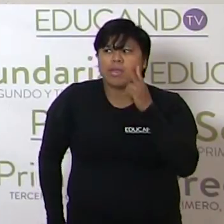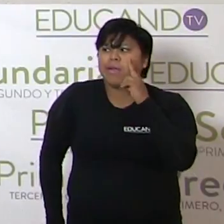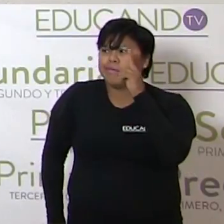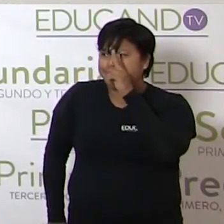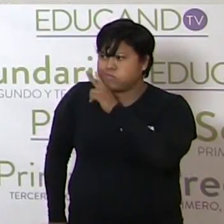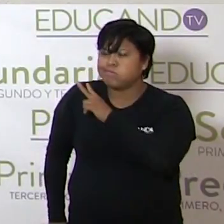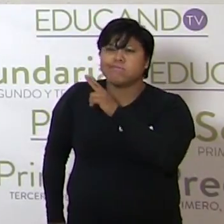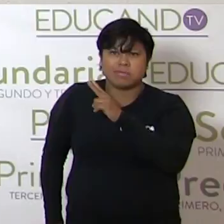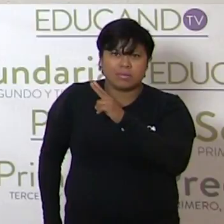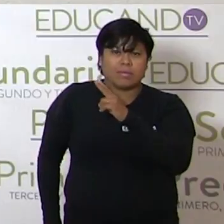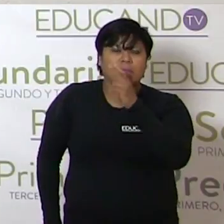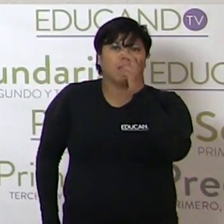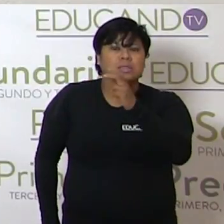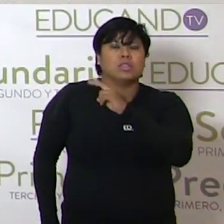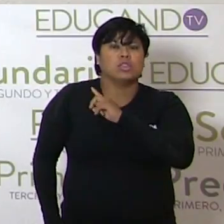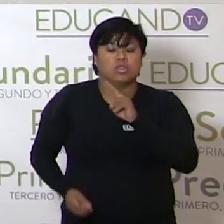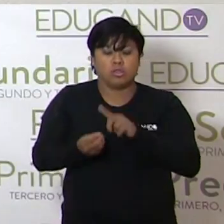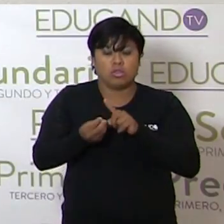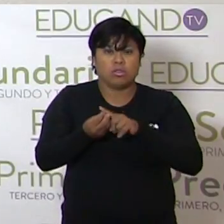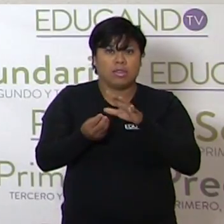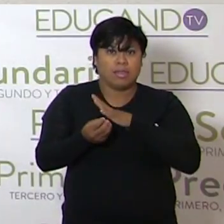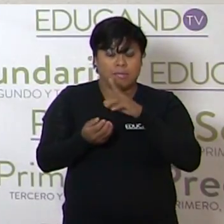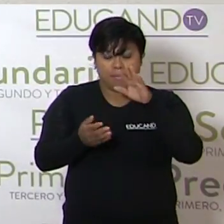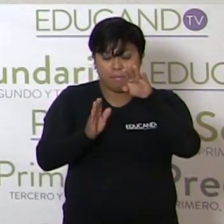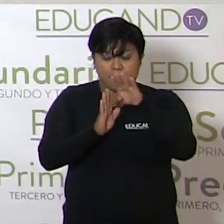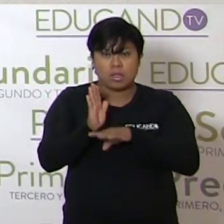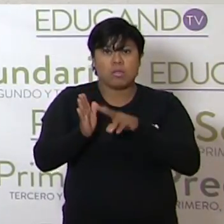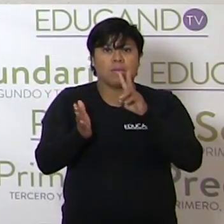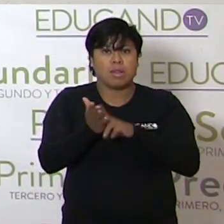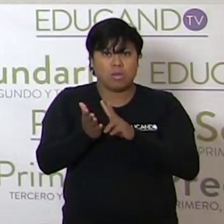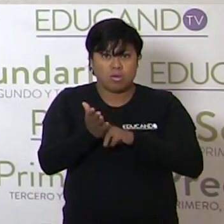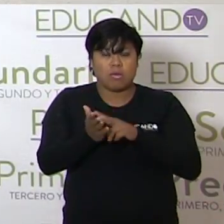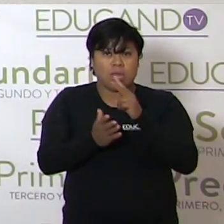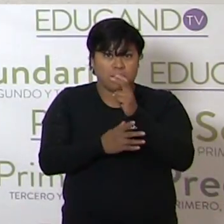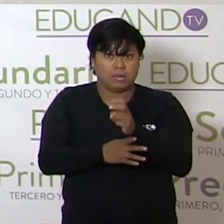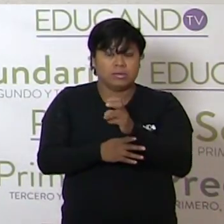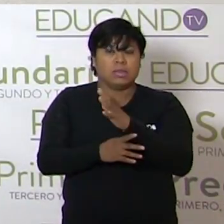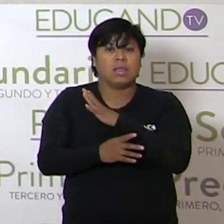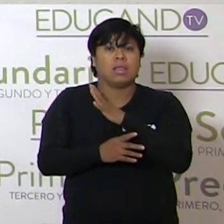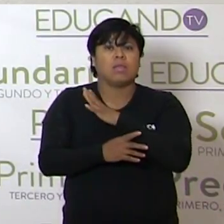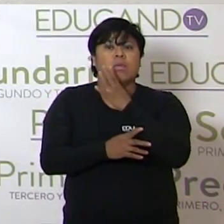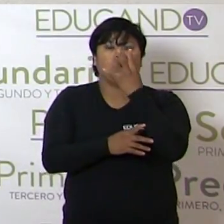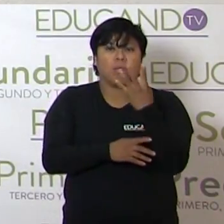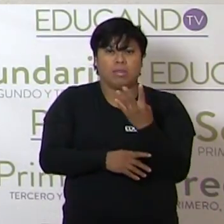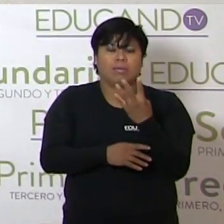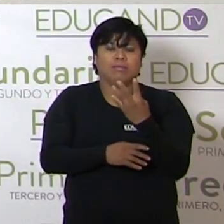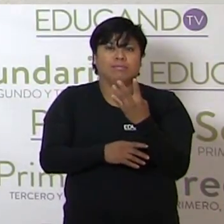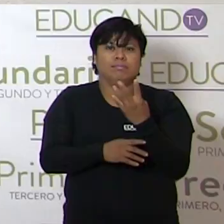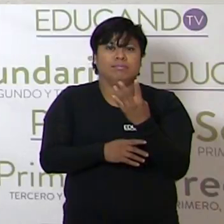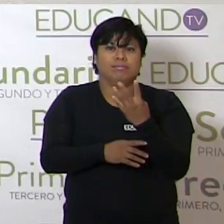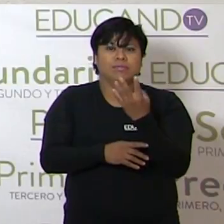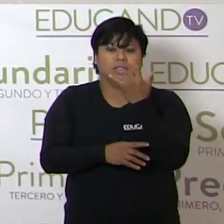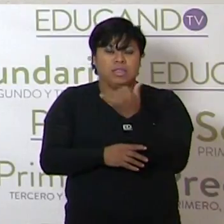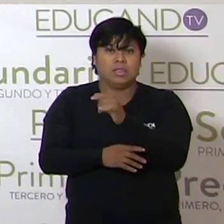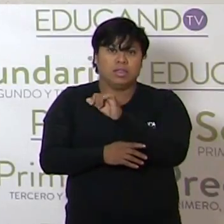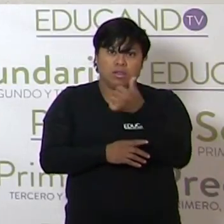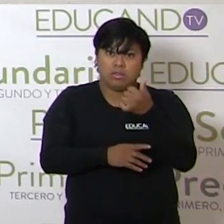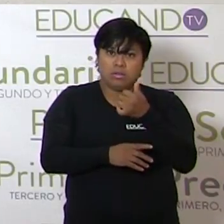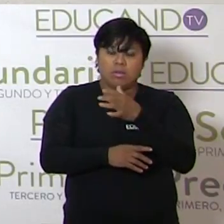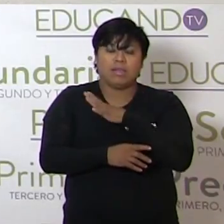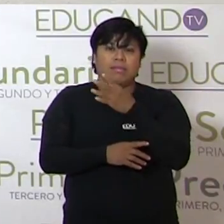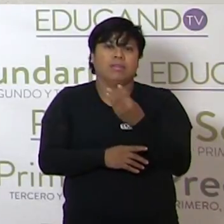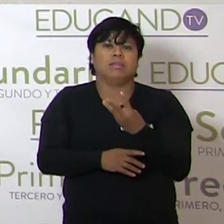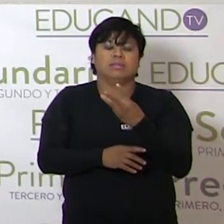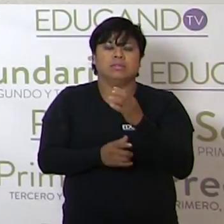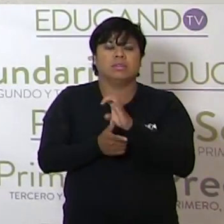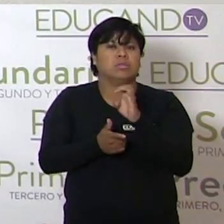de este lado, donde están los de menor valor, o de este conjunto, hay 4 elementos y del otro lado hay 3. Entonces, por lo